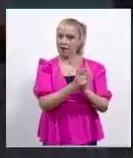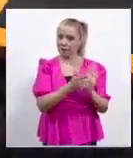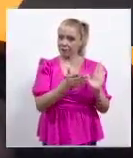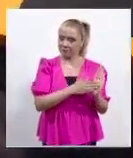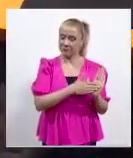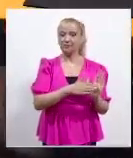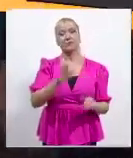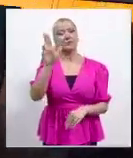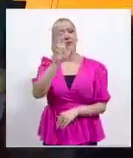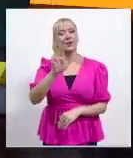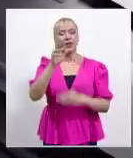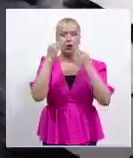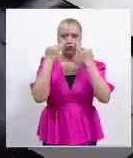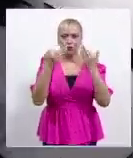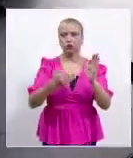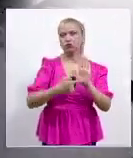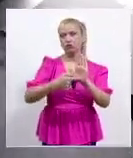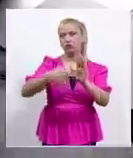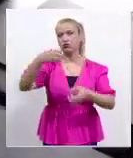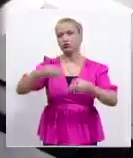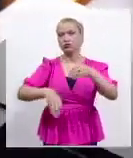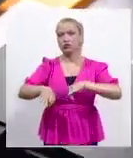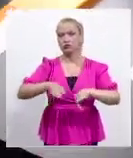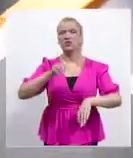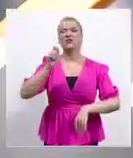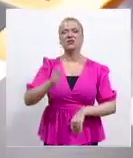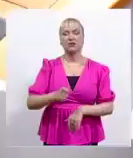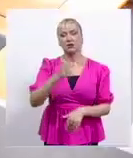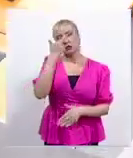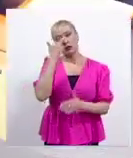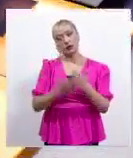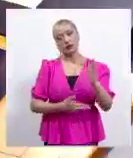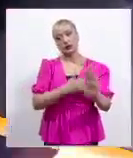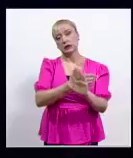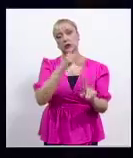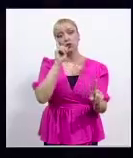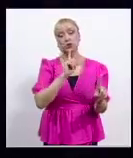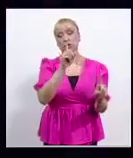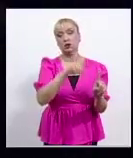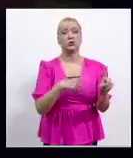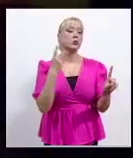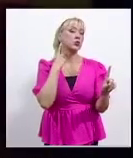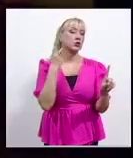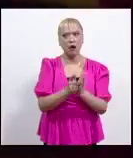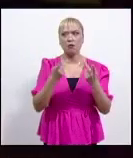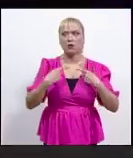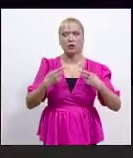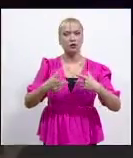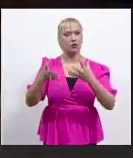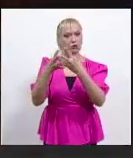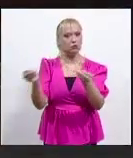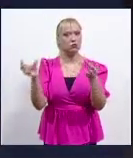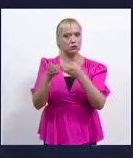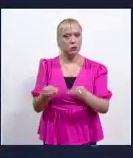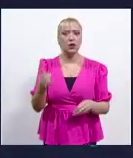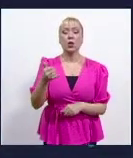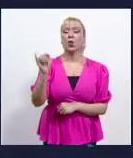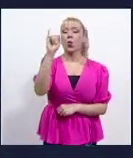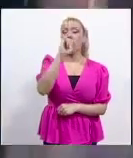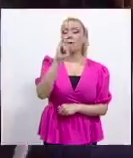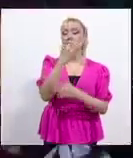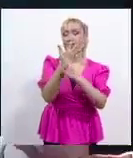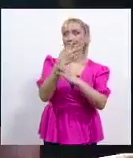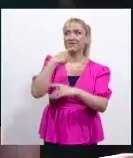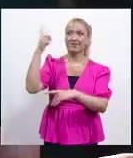martes, en Justicia Abierta, se analizará el tema de la violencia política de género, juzgar con perspectiva de género. Y el jueves, en Ya lo dijo la